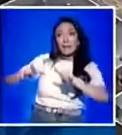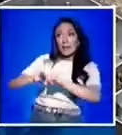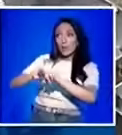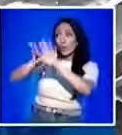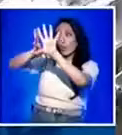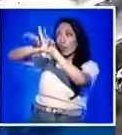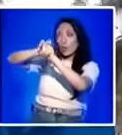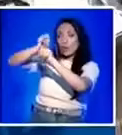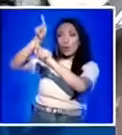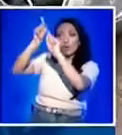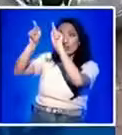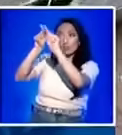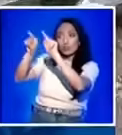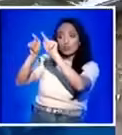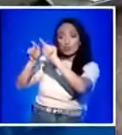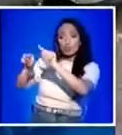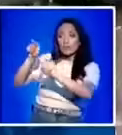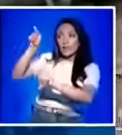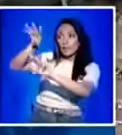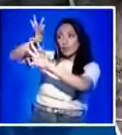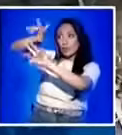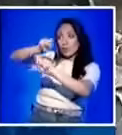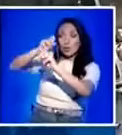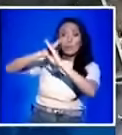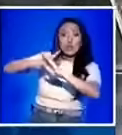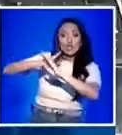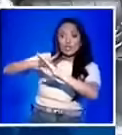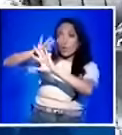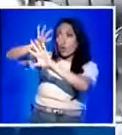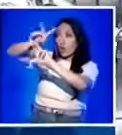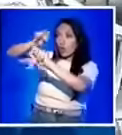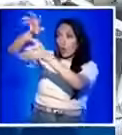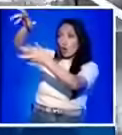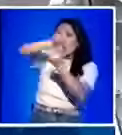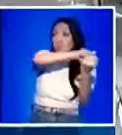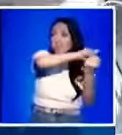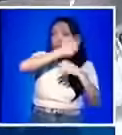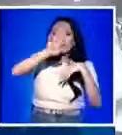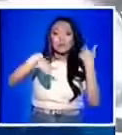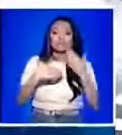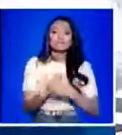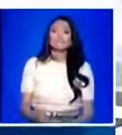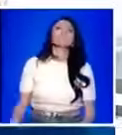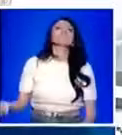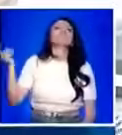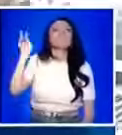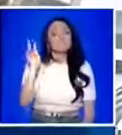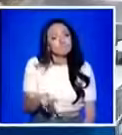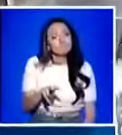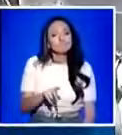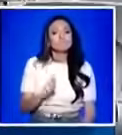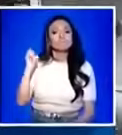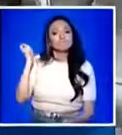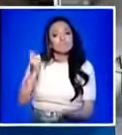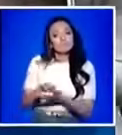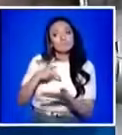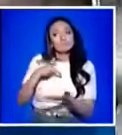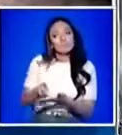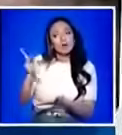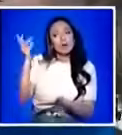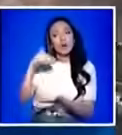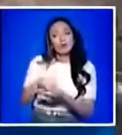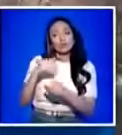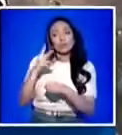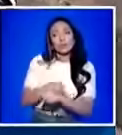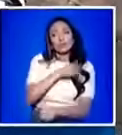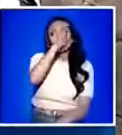elementos. El momento que sustraen las protecciones del sistema de iluminación, también vuelve a apagarse y nuevamente